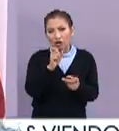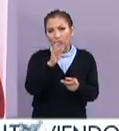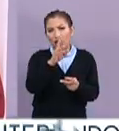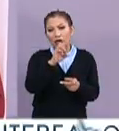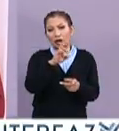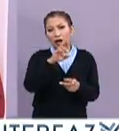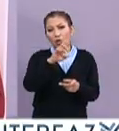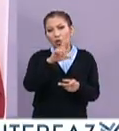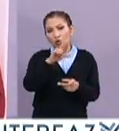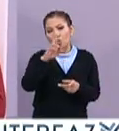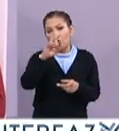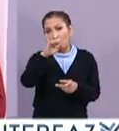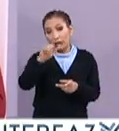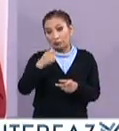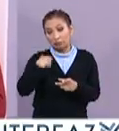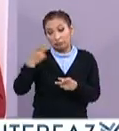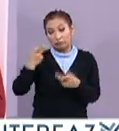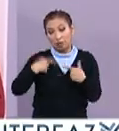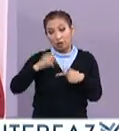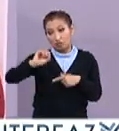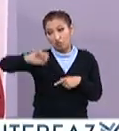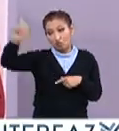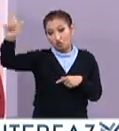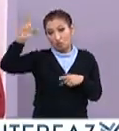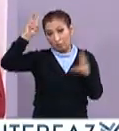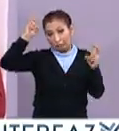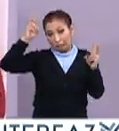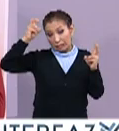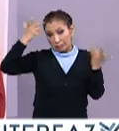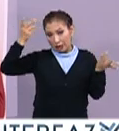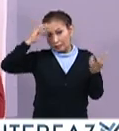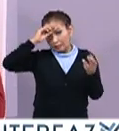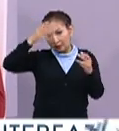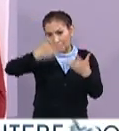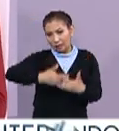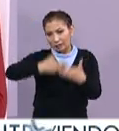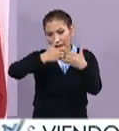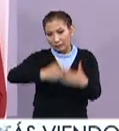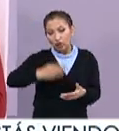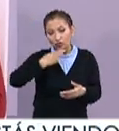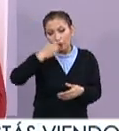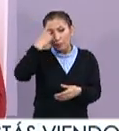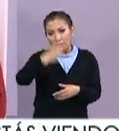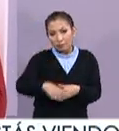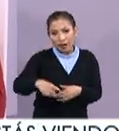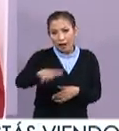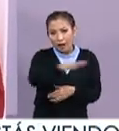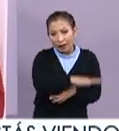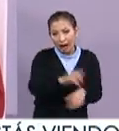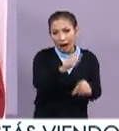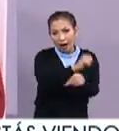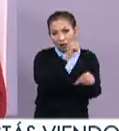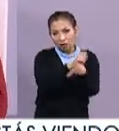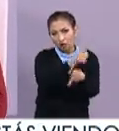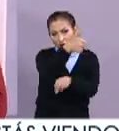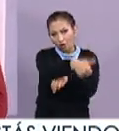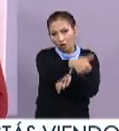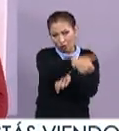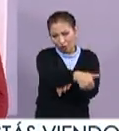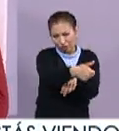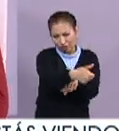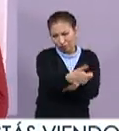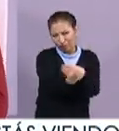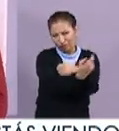Raúl Rojas, quien es pues, un especialista en estos temas de inteligencia artificial, sobre todo aplicado en los autos